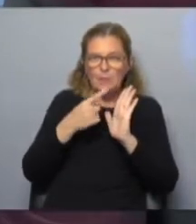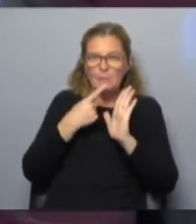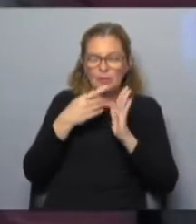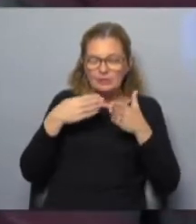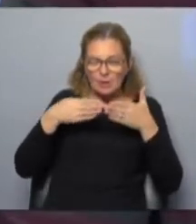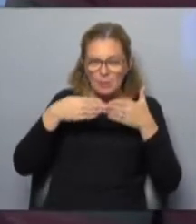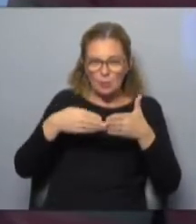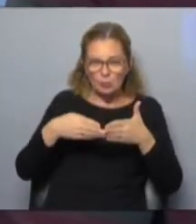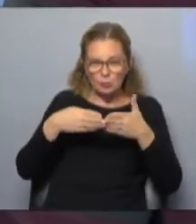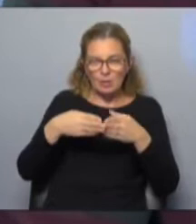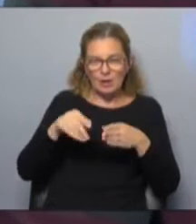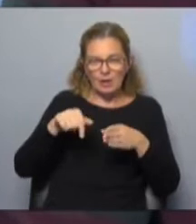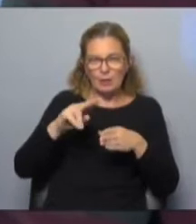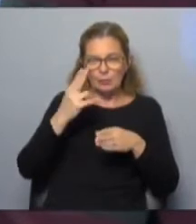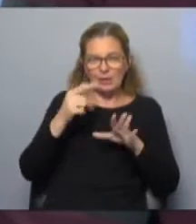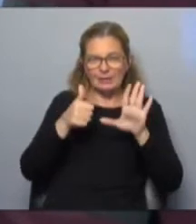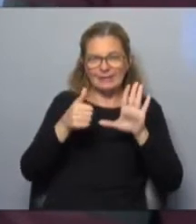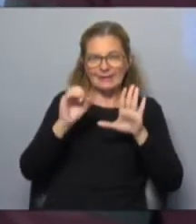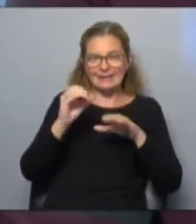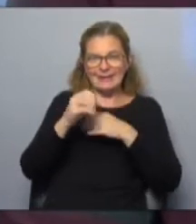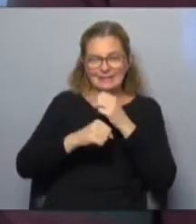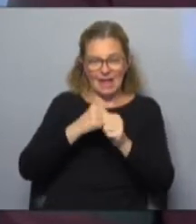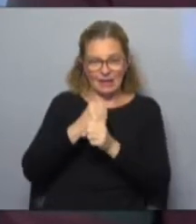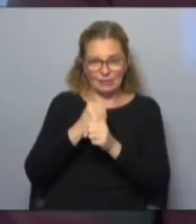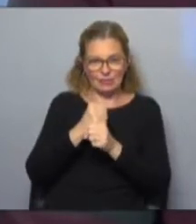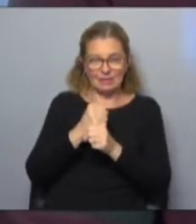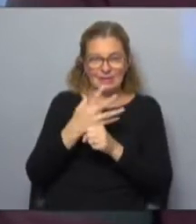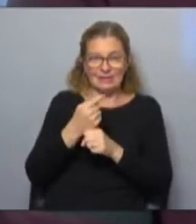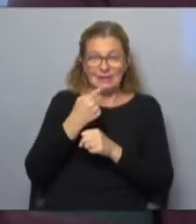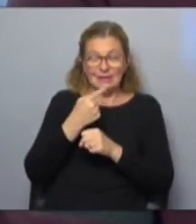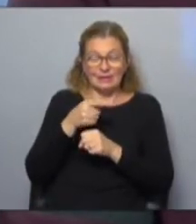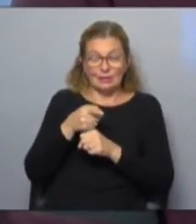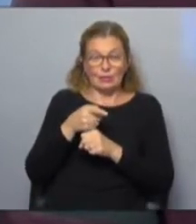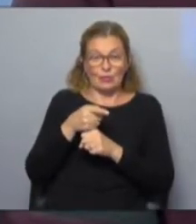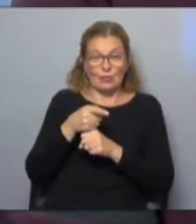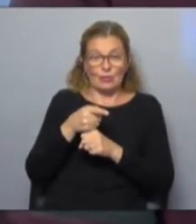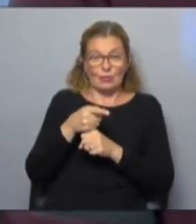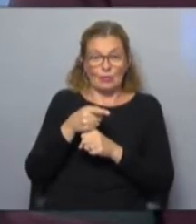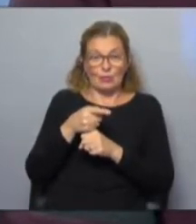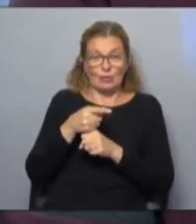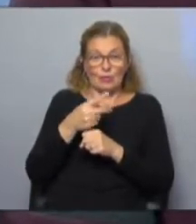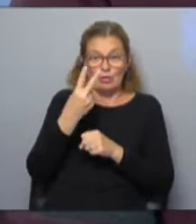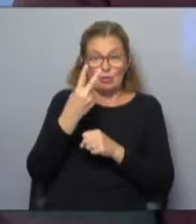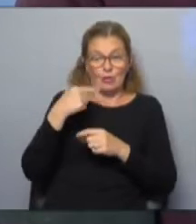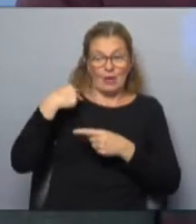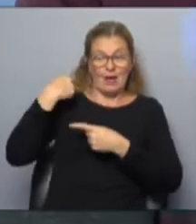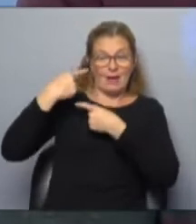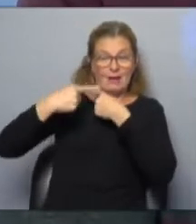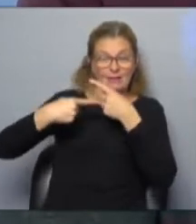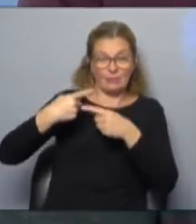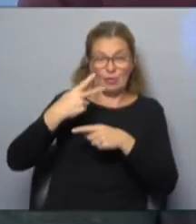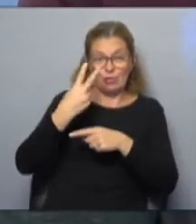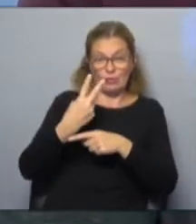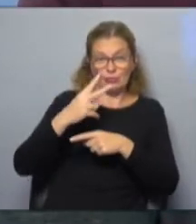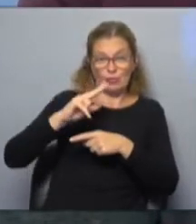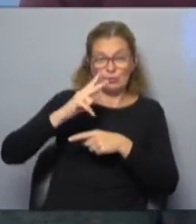portuaria en nuestro país por un plazo de 60 años es decir esto tiene consecuencias sobre dos generaciones dos o